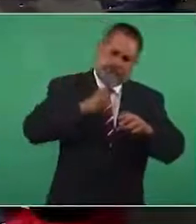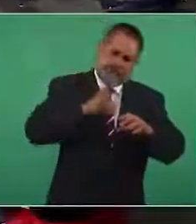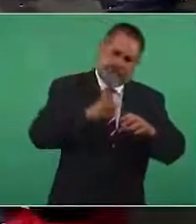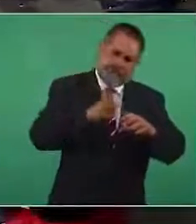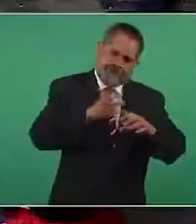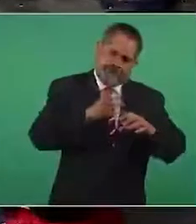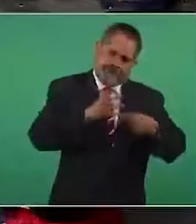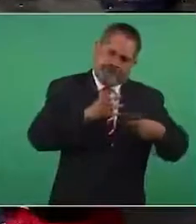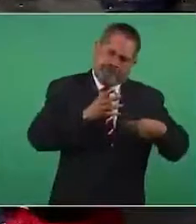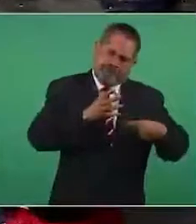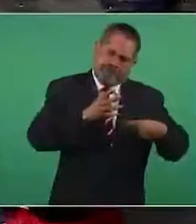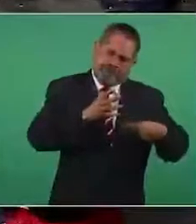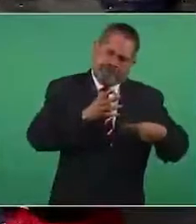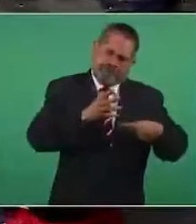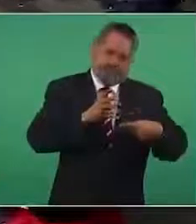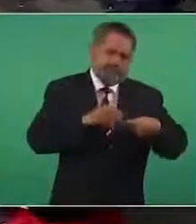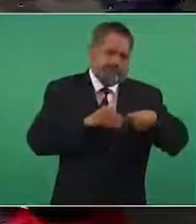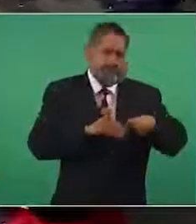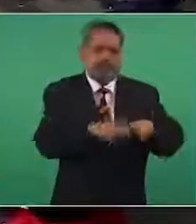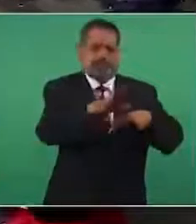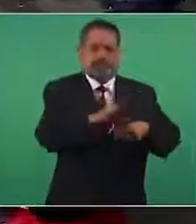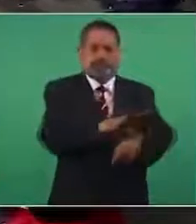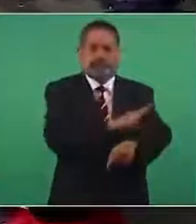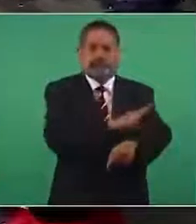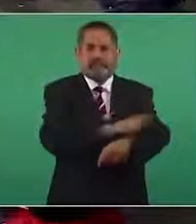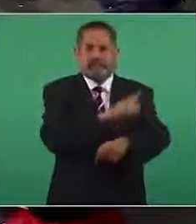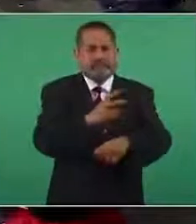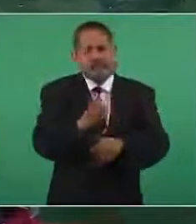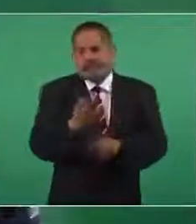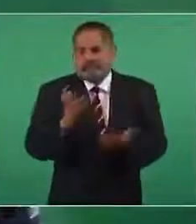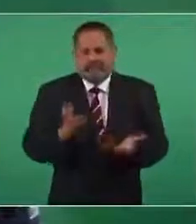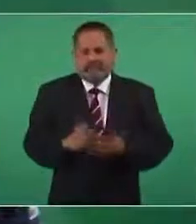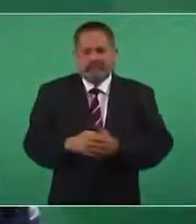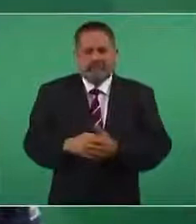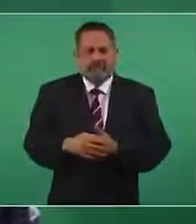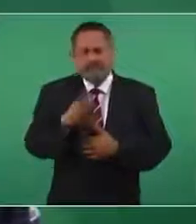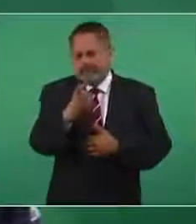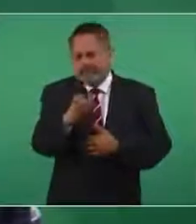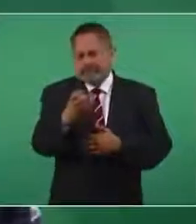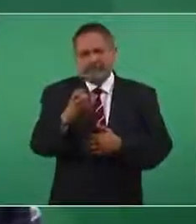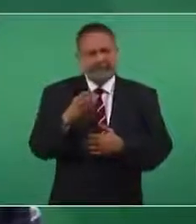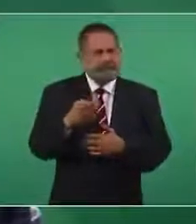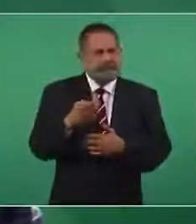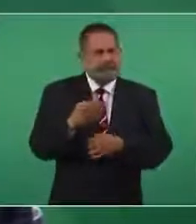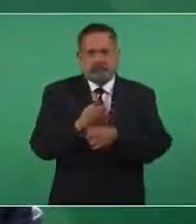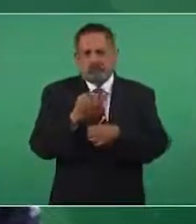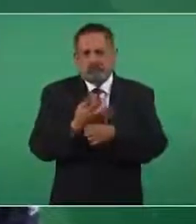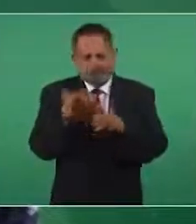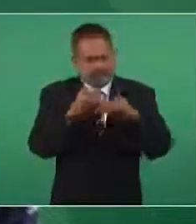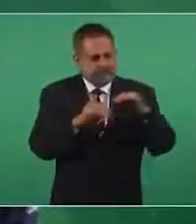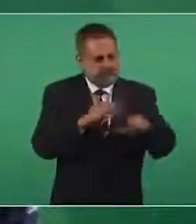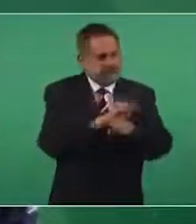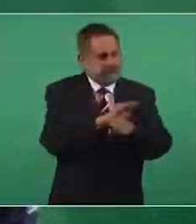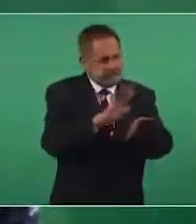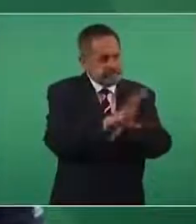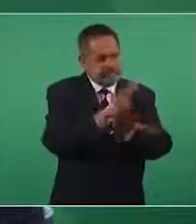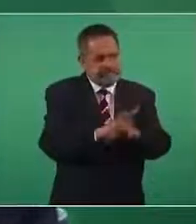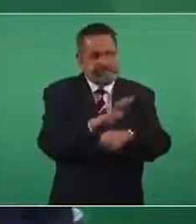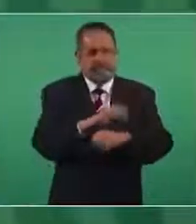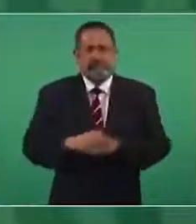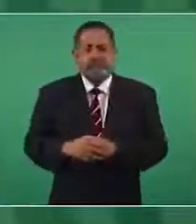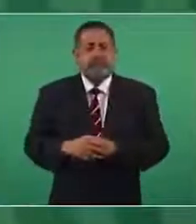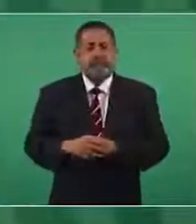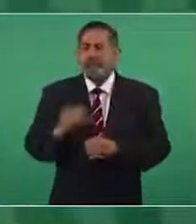generen más energía. Eso es lo que se está haciendo. Se